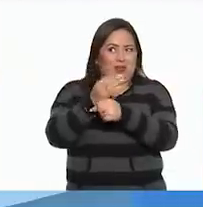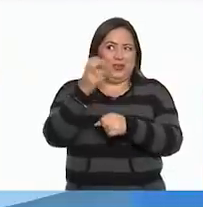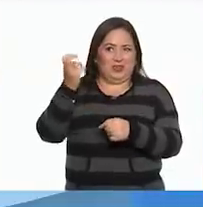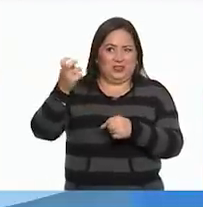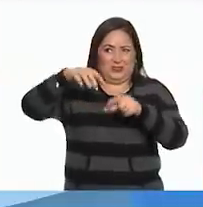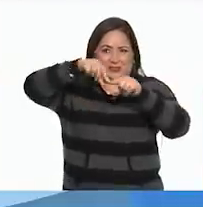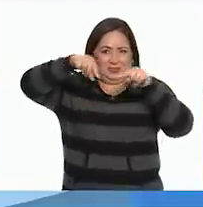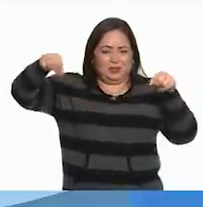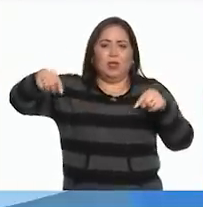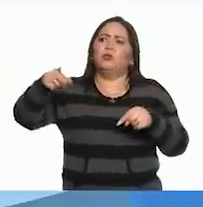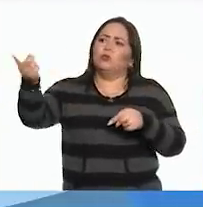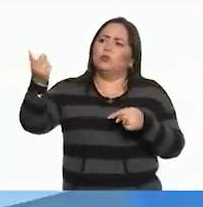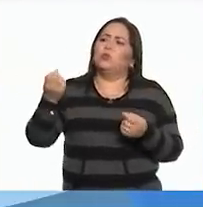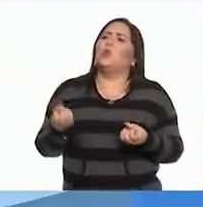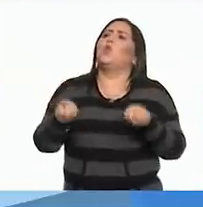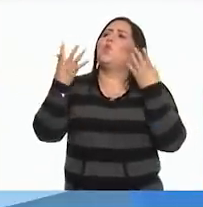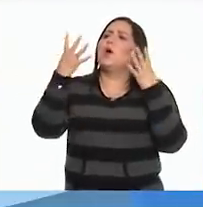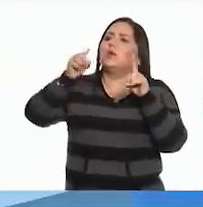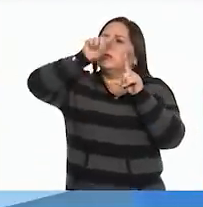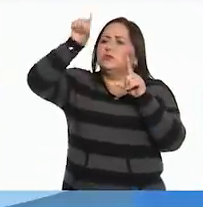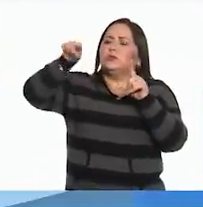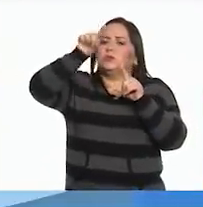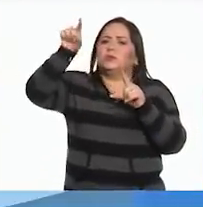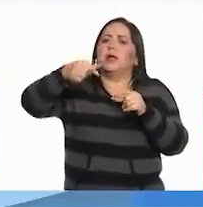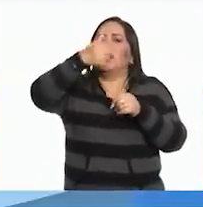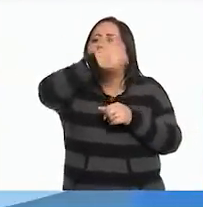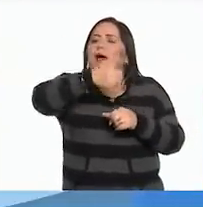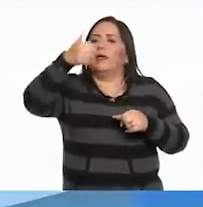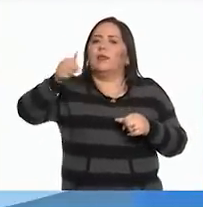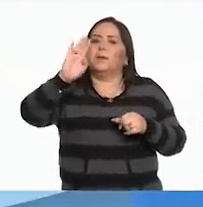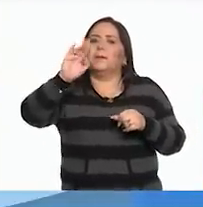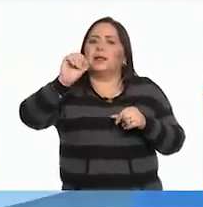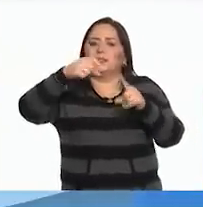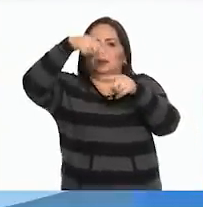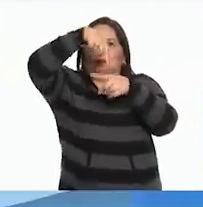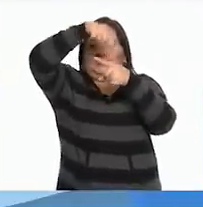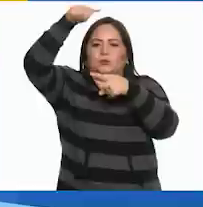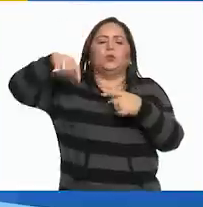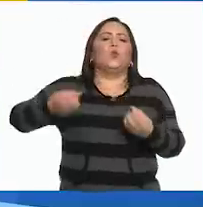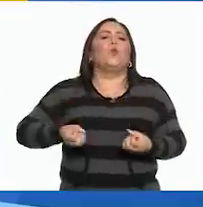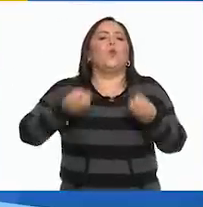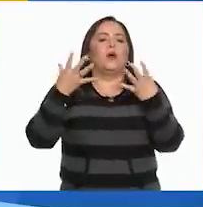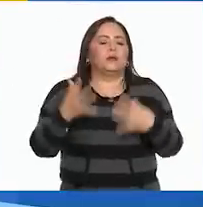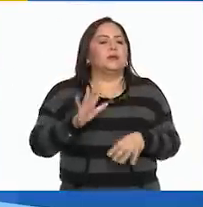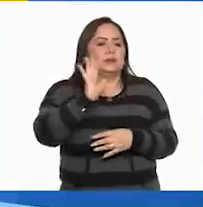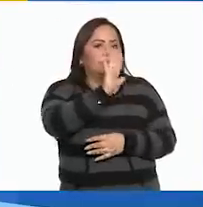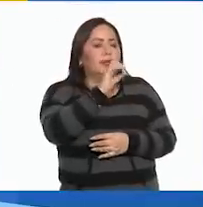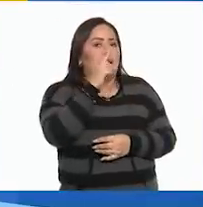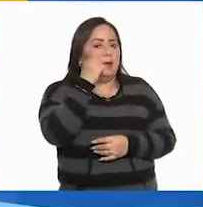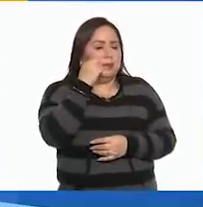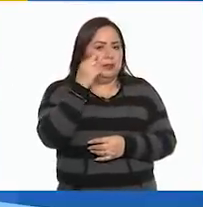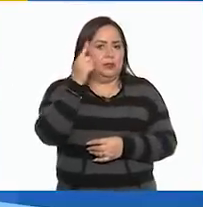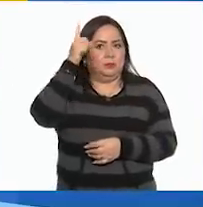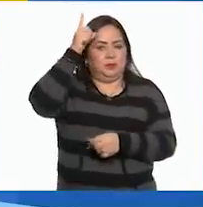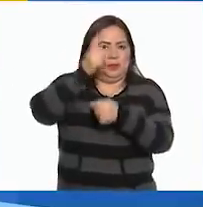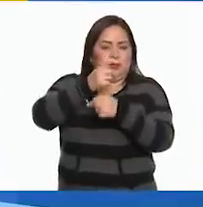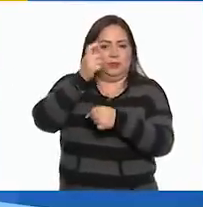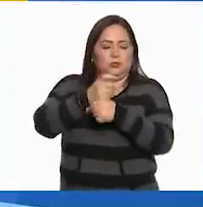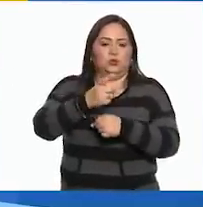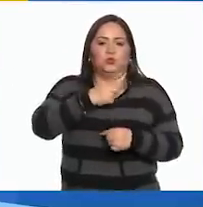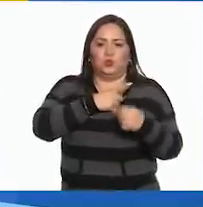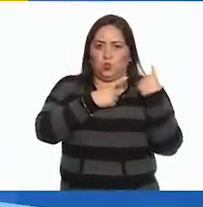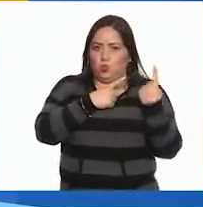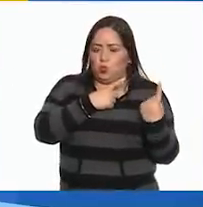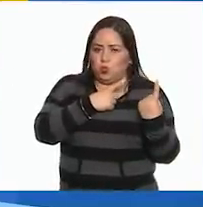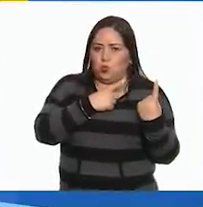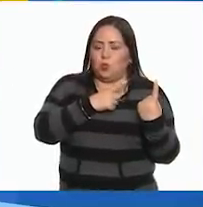estas figuras, cuenta cuántos círculos hay en cada base del triángulo. A ver, bueno, la primera figura solo es